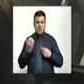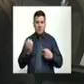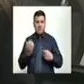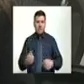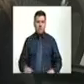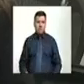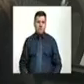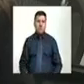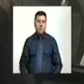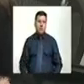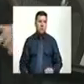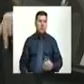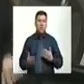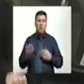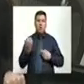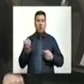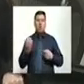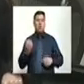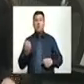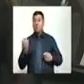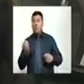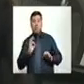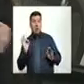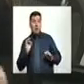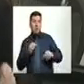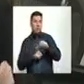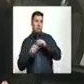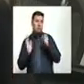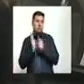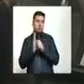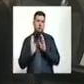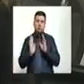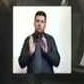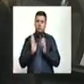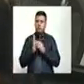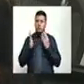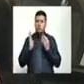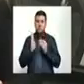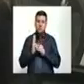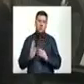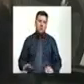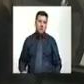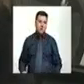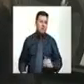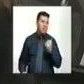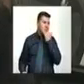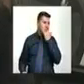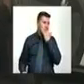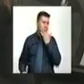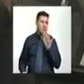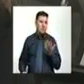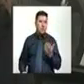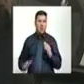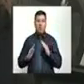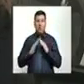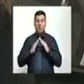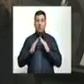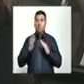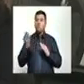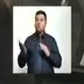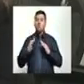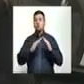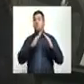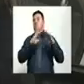armas obtienen todos los beneficios, pero si no entregan las armas conservan todos los beneficios, como sucede con los bienes, que si entregan los